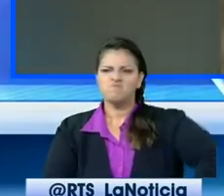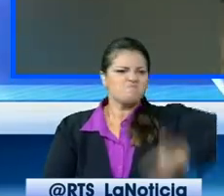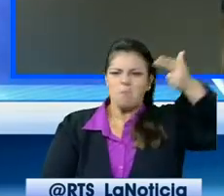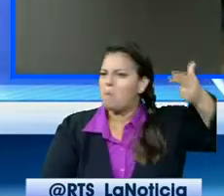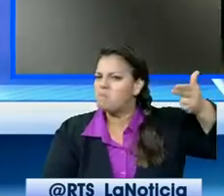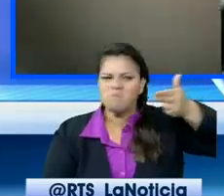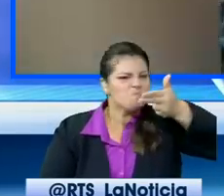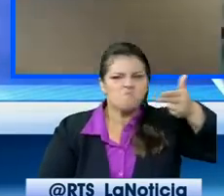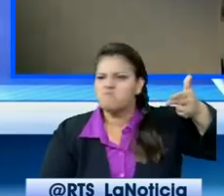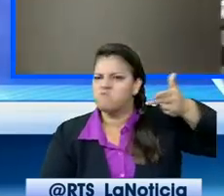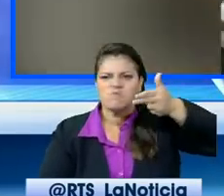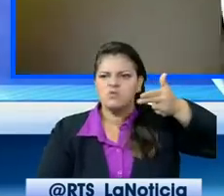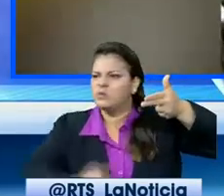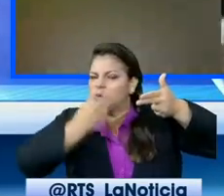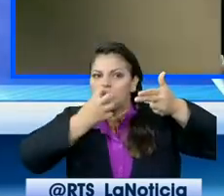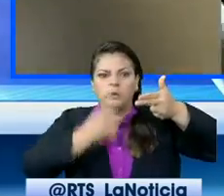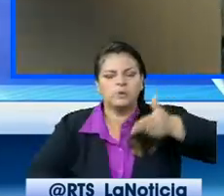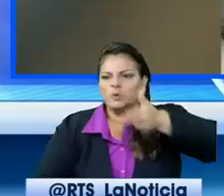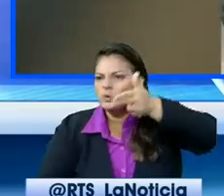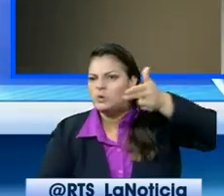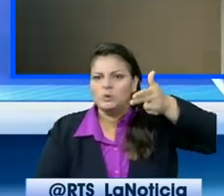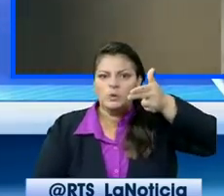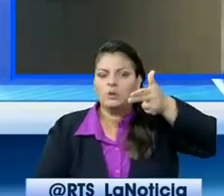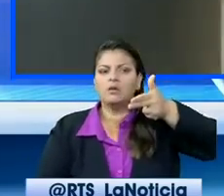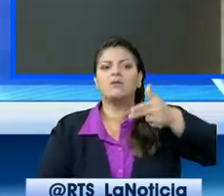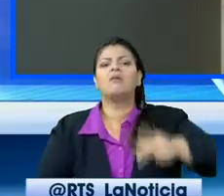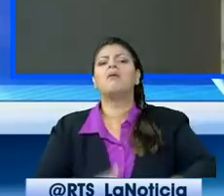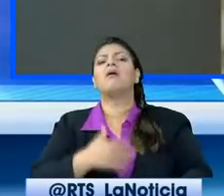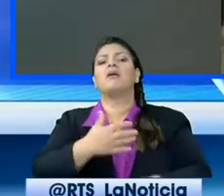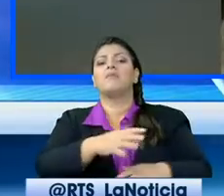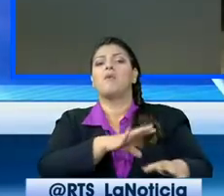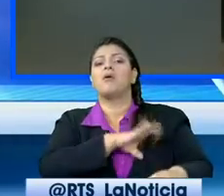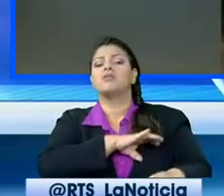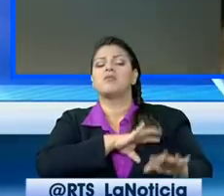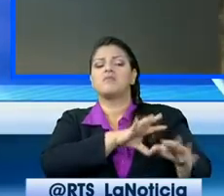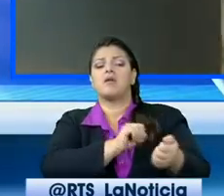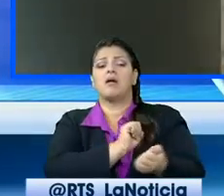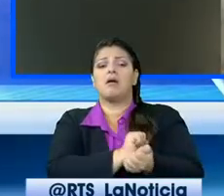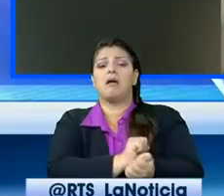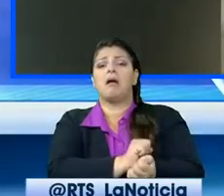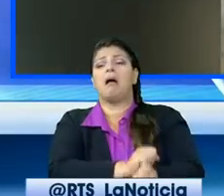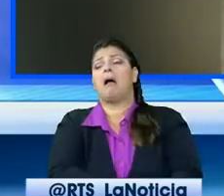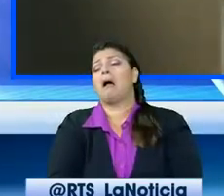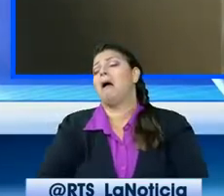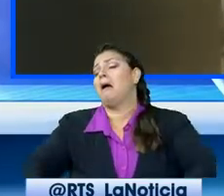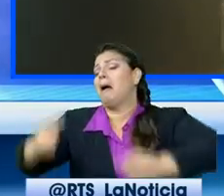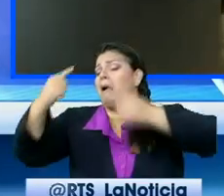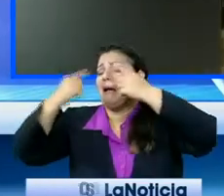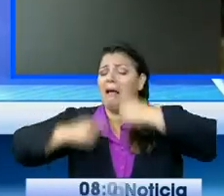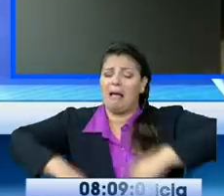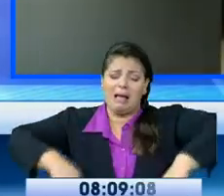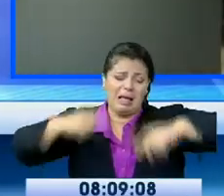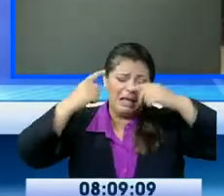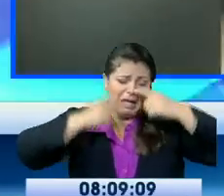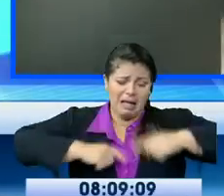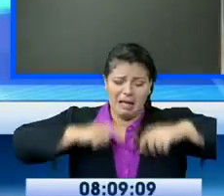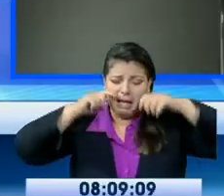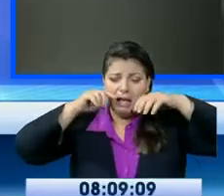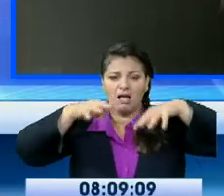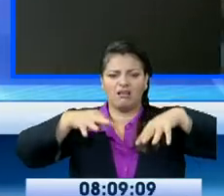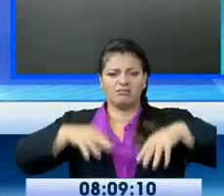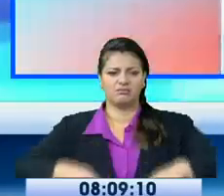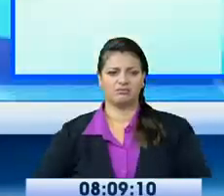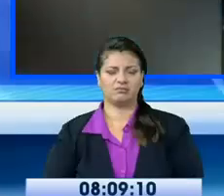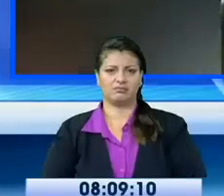Porque lloran, ¿cuál Magdalena? Así es. ¿Cuál Magdalena? Entonces, ahí está una mujer con las faldas